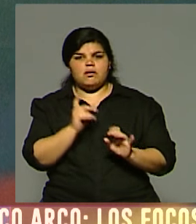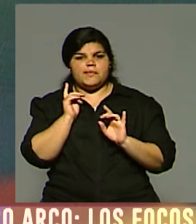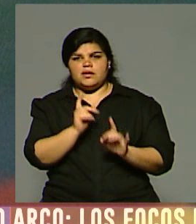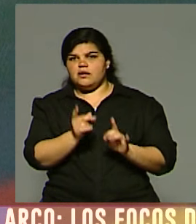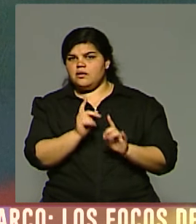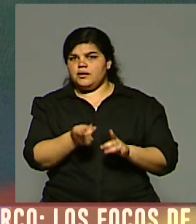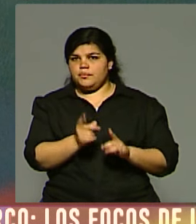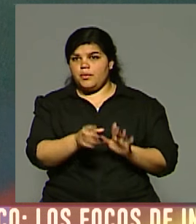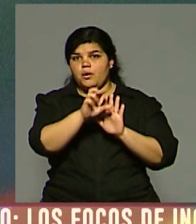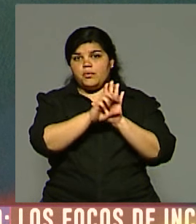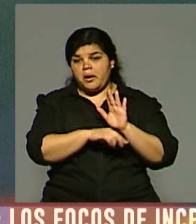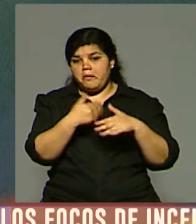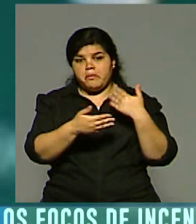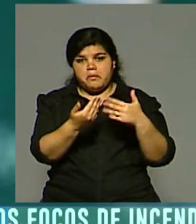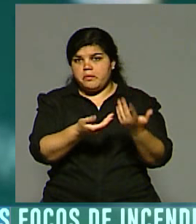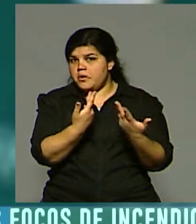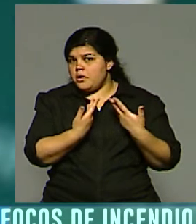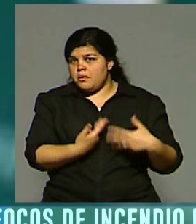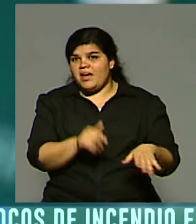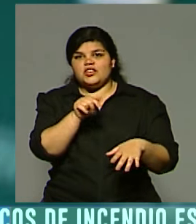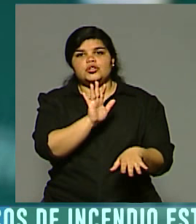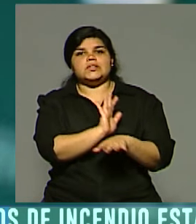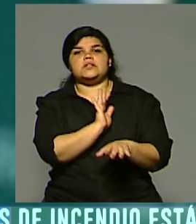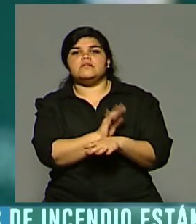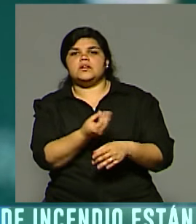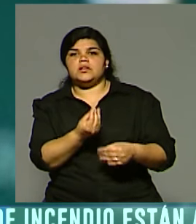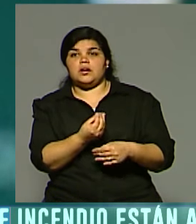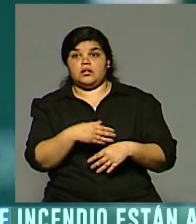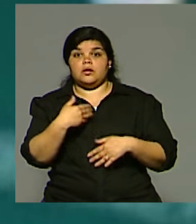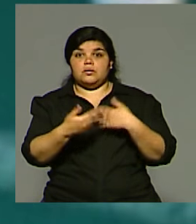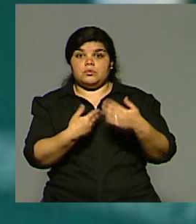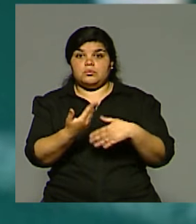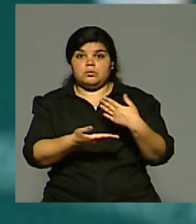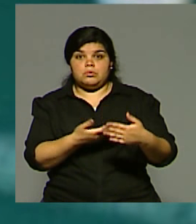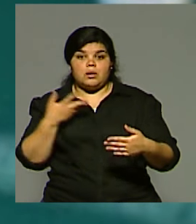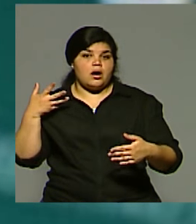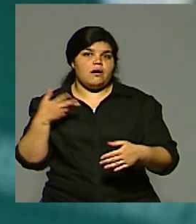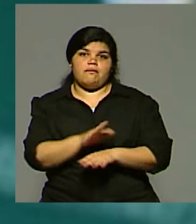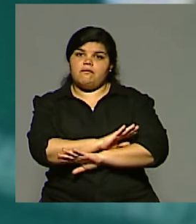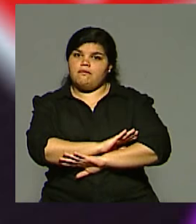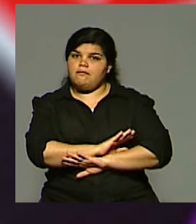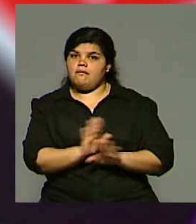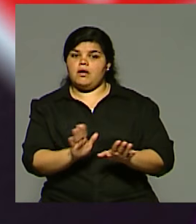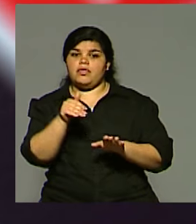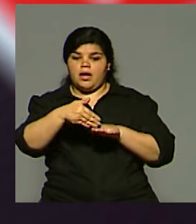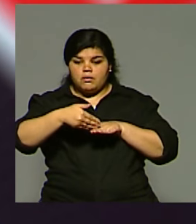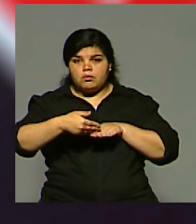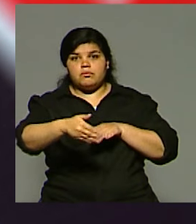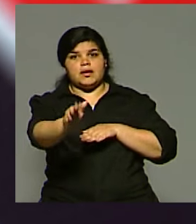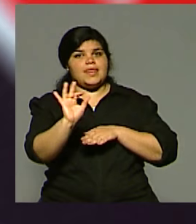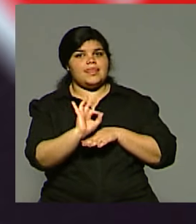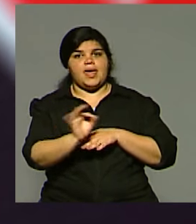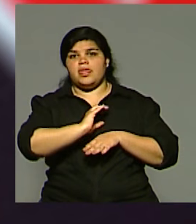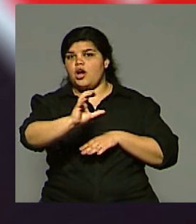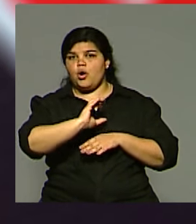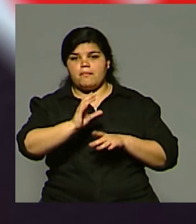la aplicación y te sigue funcionando, ¿qué quiere decir? Que en algún momento le van a cortar el chorro y van a agarrar y van a decir, bueno, de acá más no te vas a poder